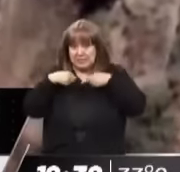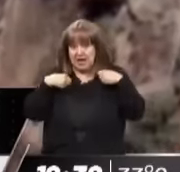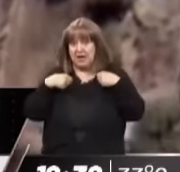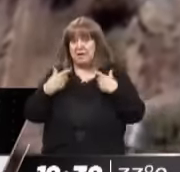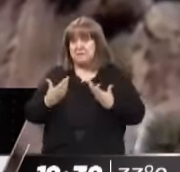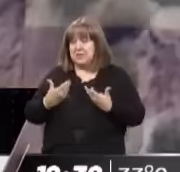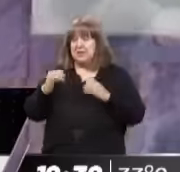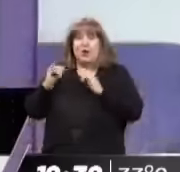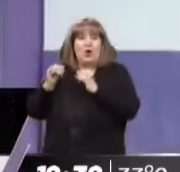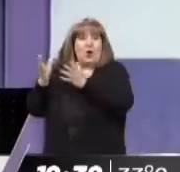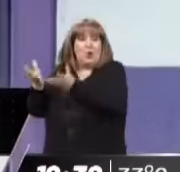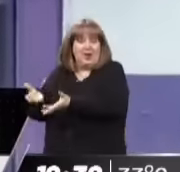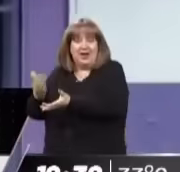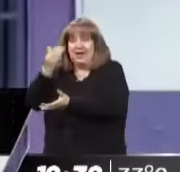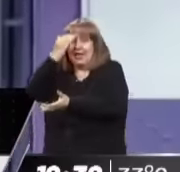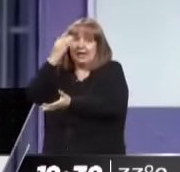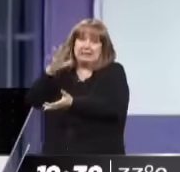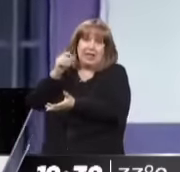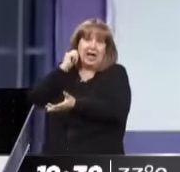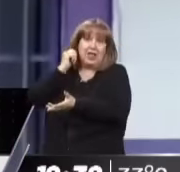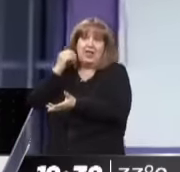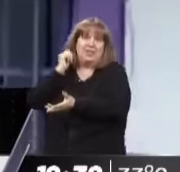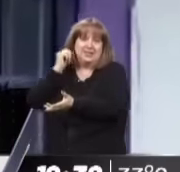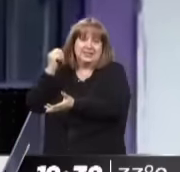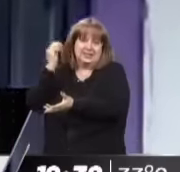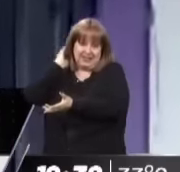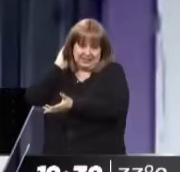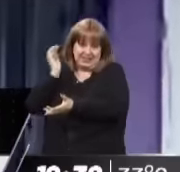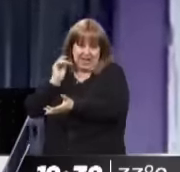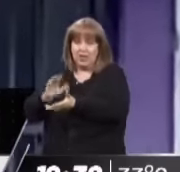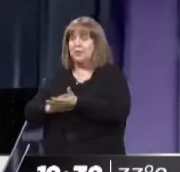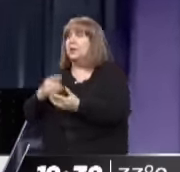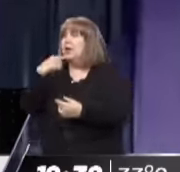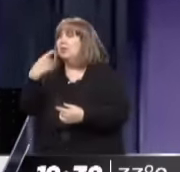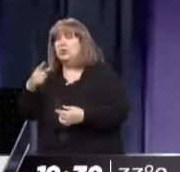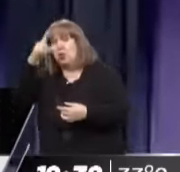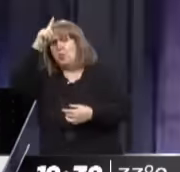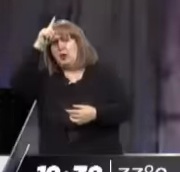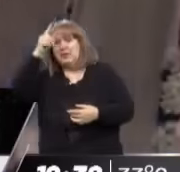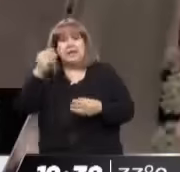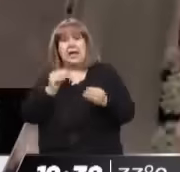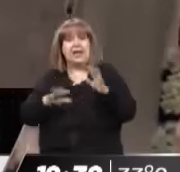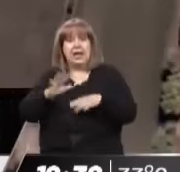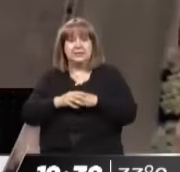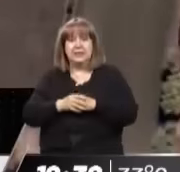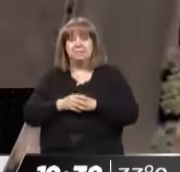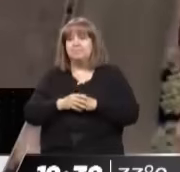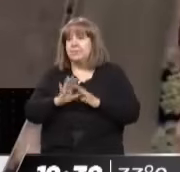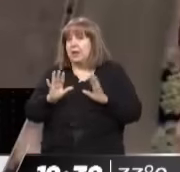Son adolescentes. Claro, son adolescentes. ¿La policía? ¿Qué dice la policía? No, la policía lo único que ha tomado instrucciones, ha recibido